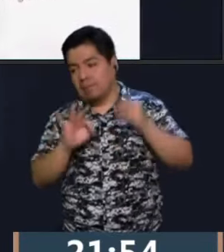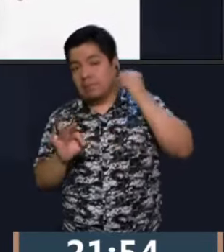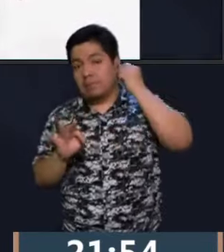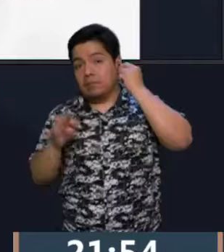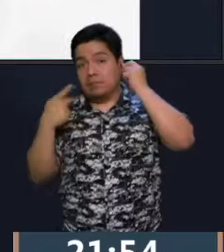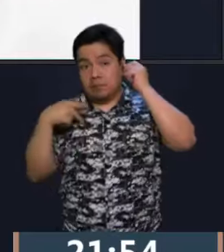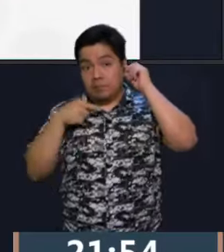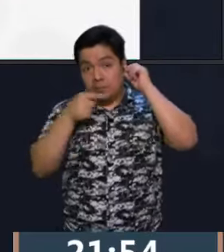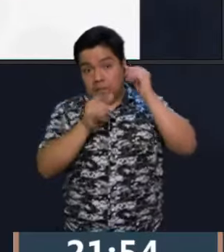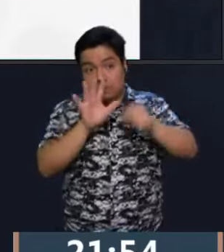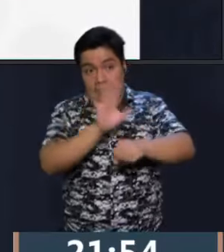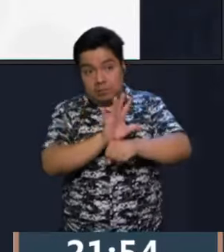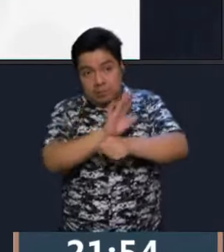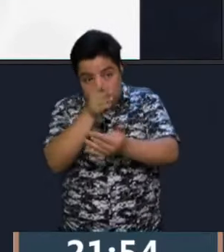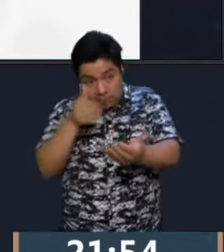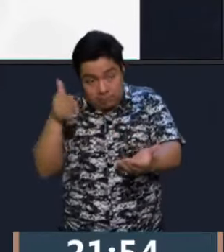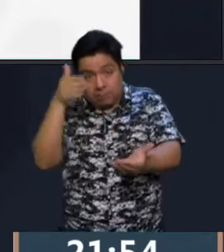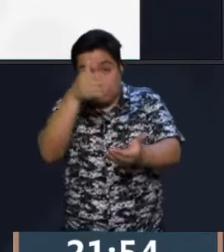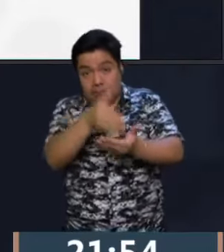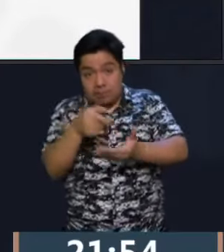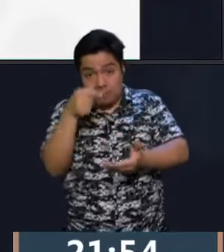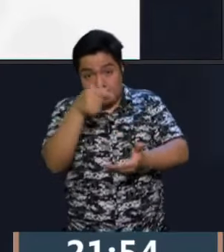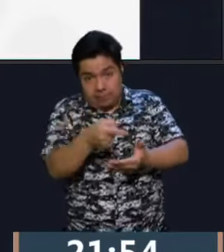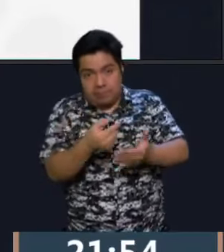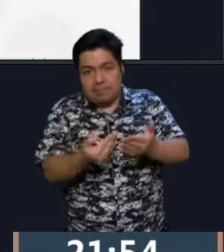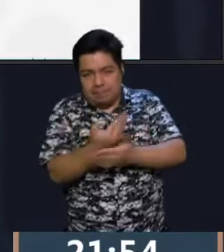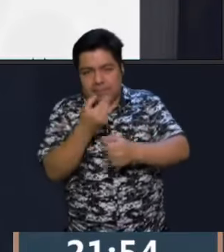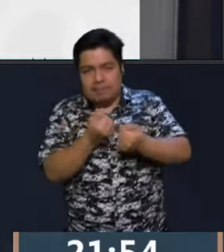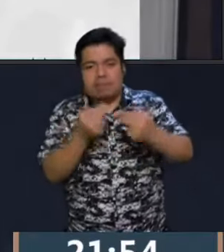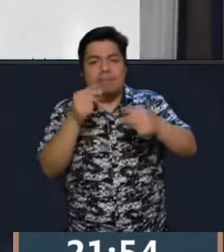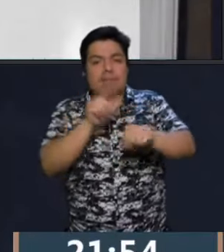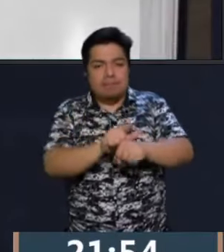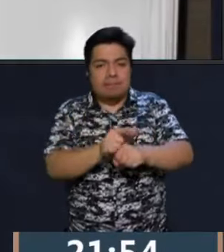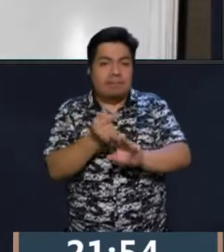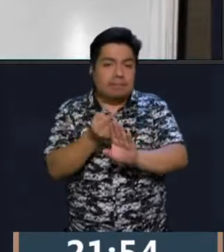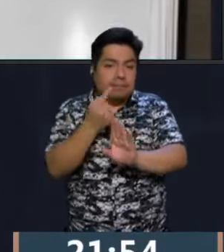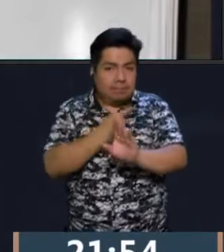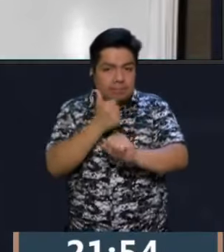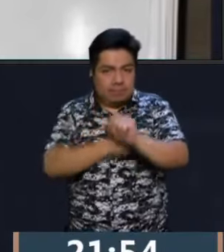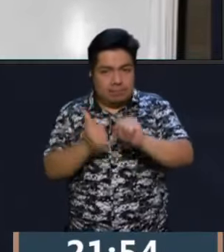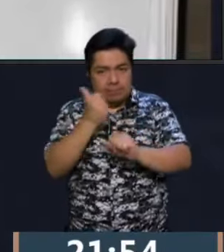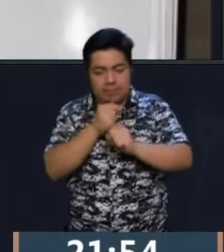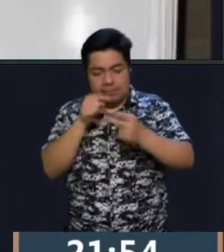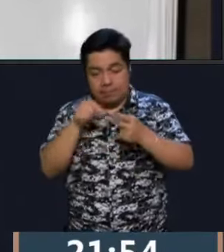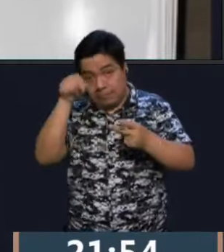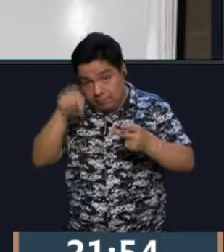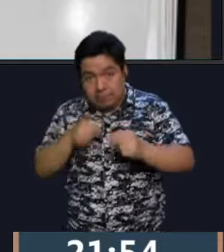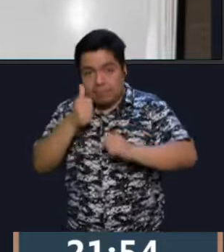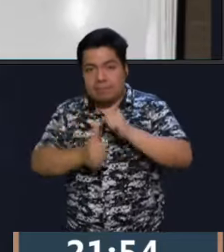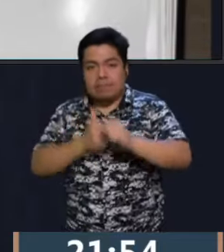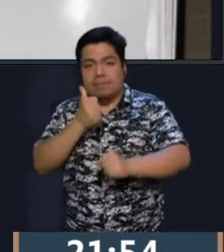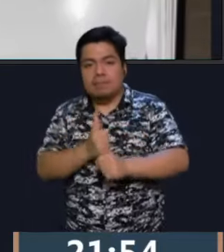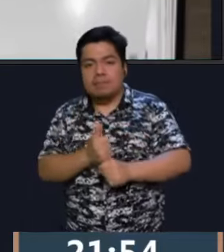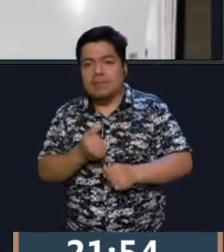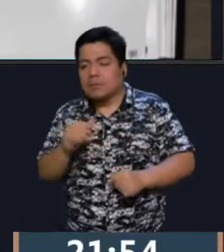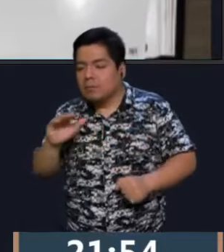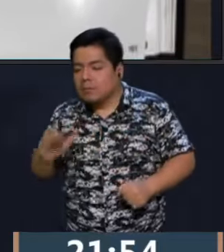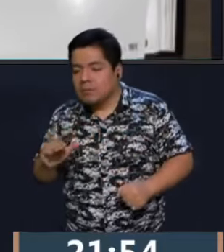los asistentes a la Cineteca Nacional en el año pasado y en este año tienen menos